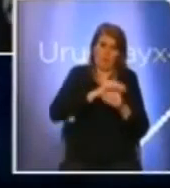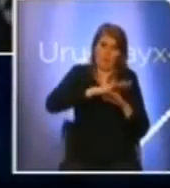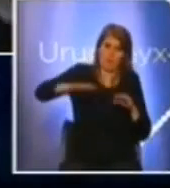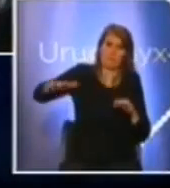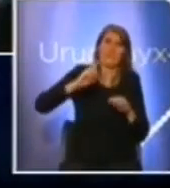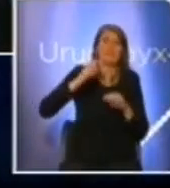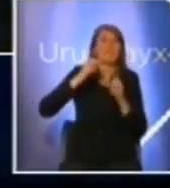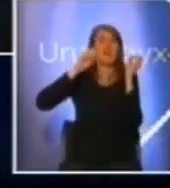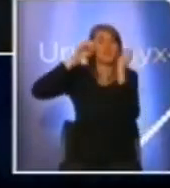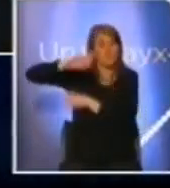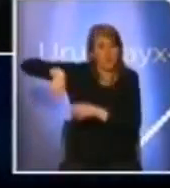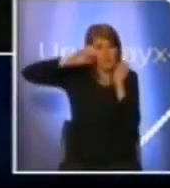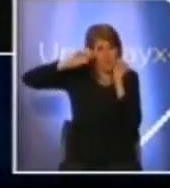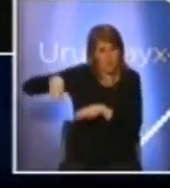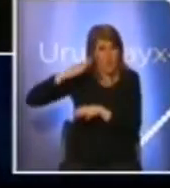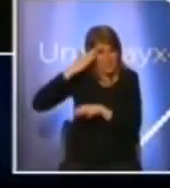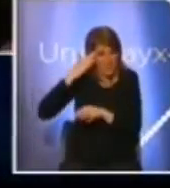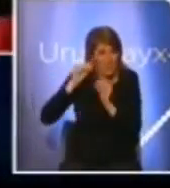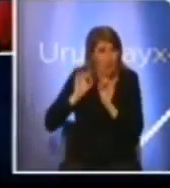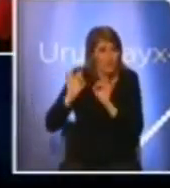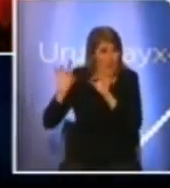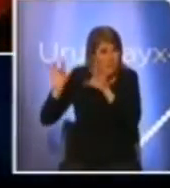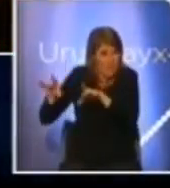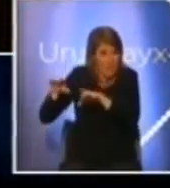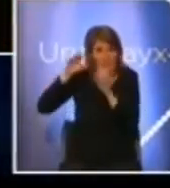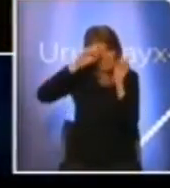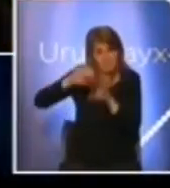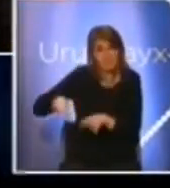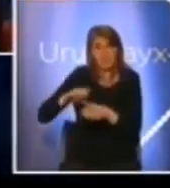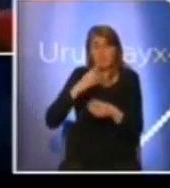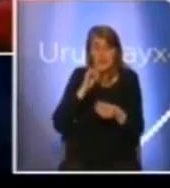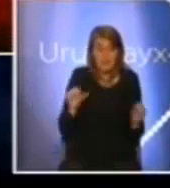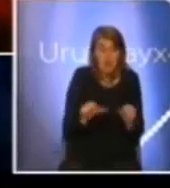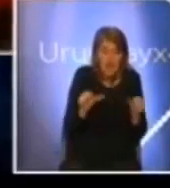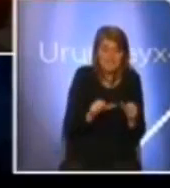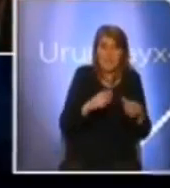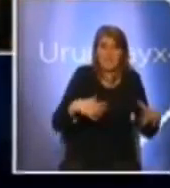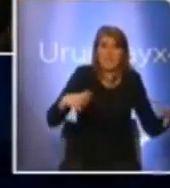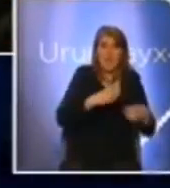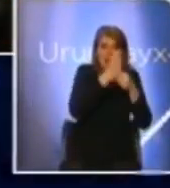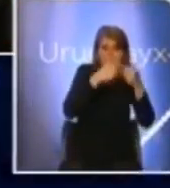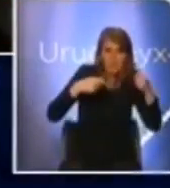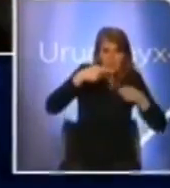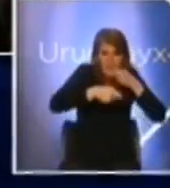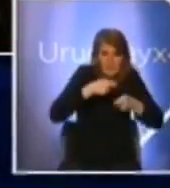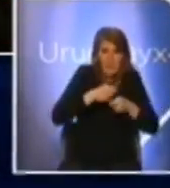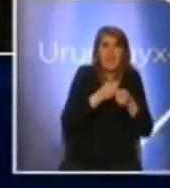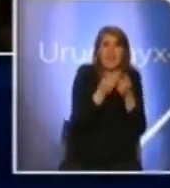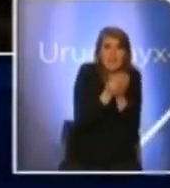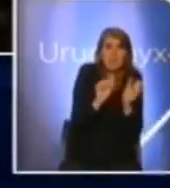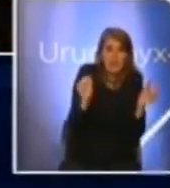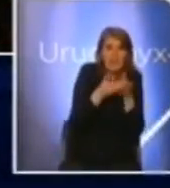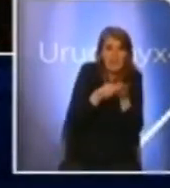problema en el mundo, y si uno hace plásticos biodegradables estaría resolviendo gran parte de estos problemas. De